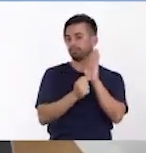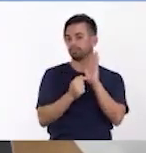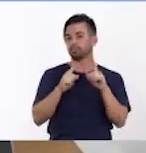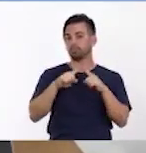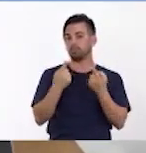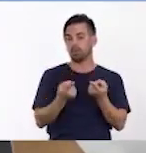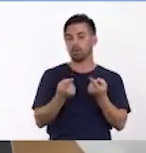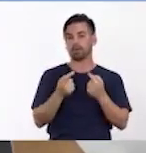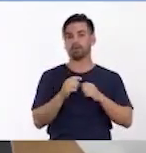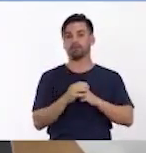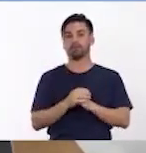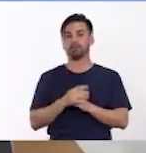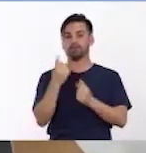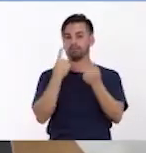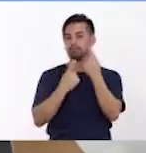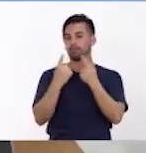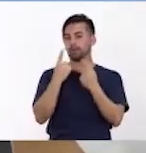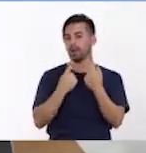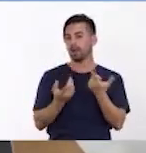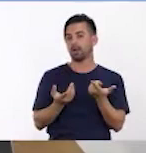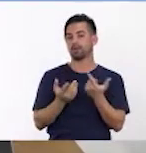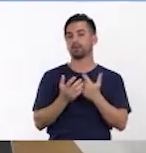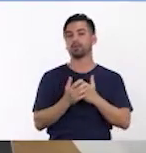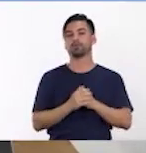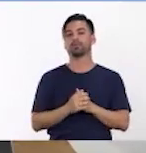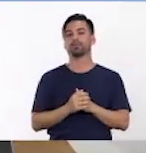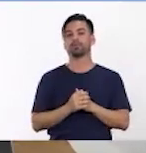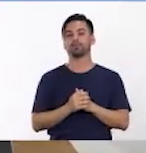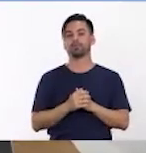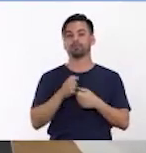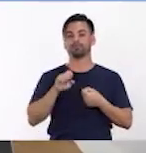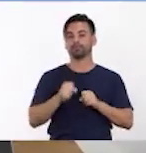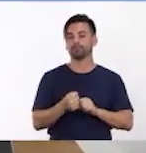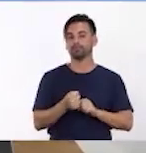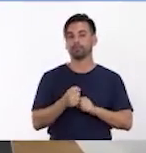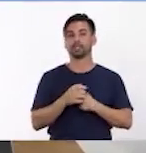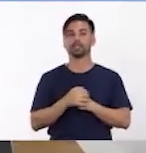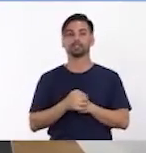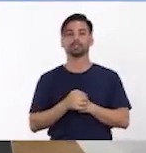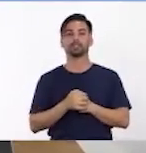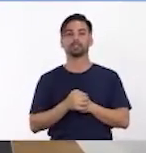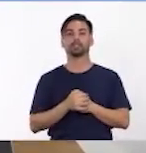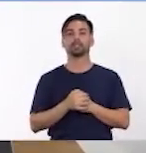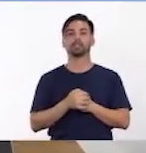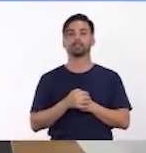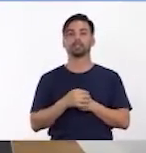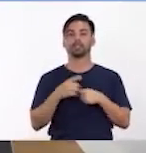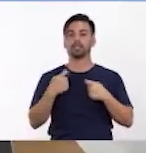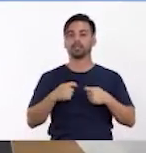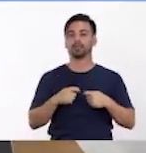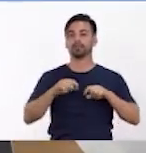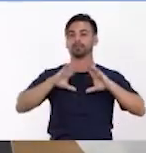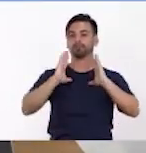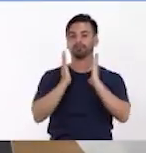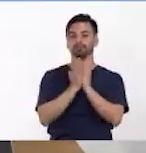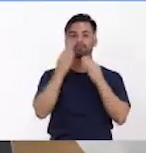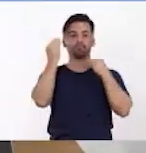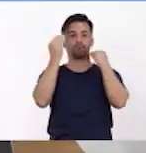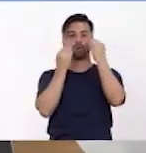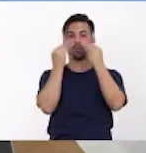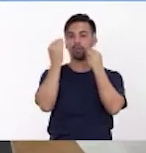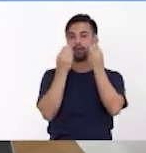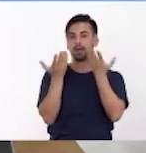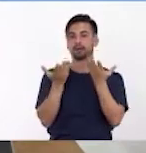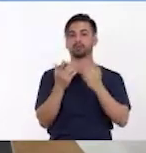porque es algo que se exige y por el cual todos debemos preocuparnos para crear